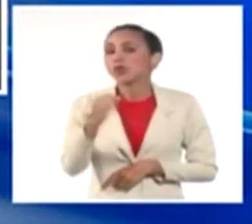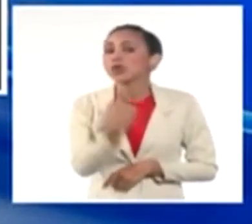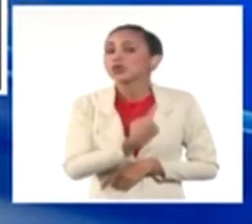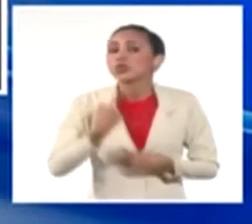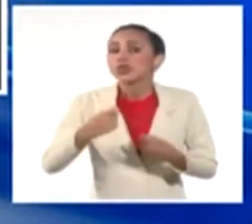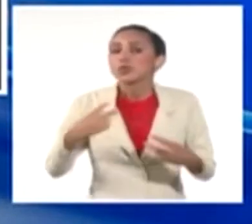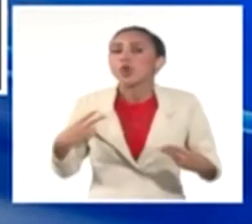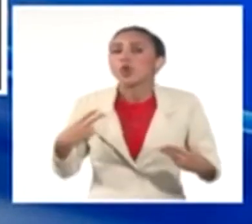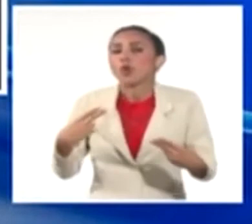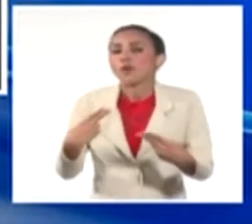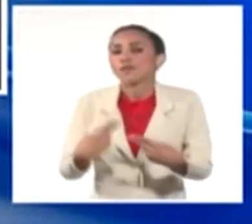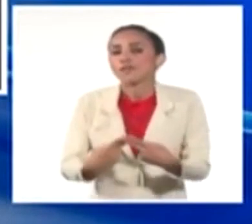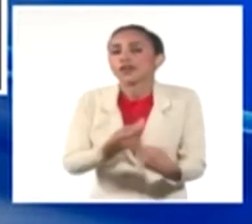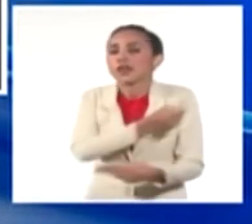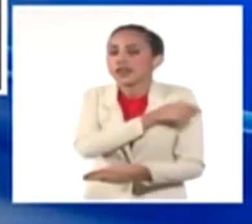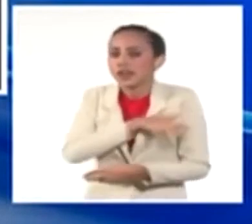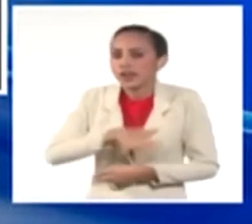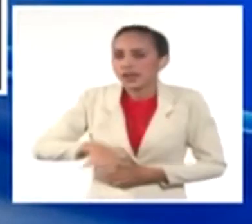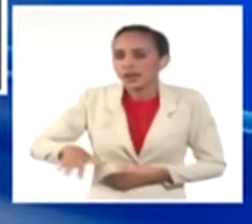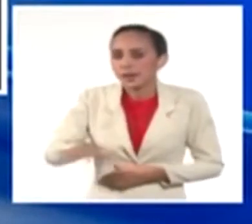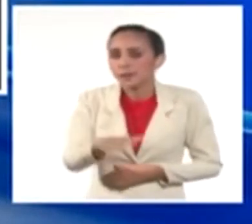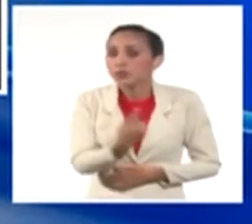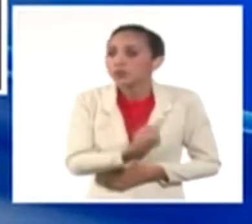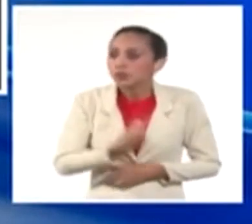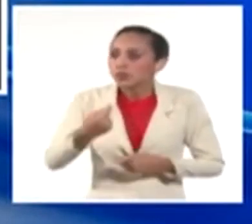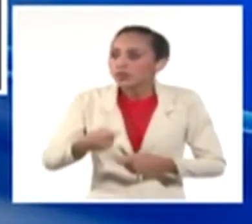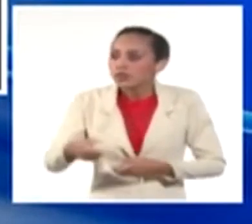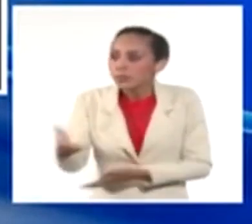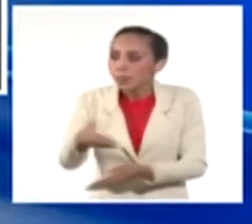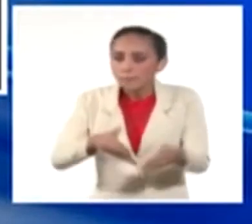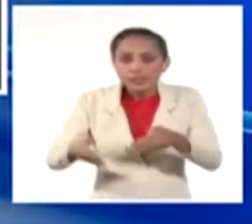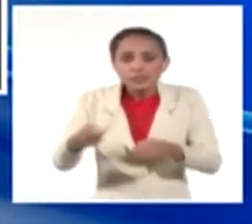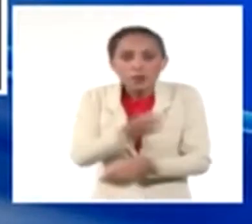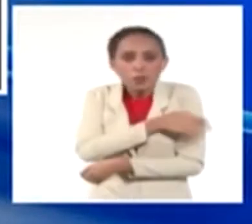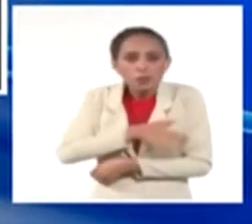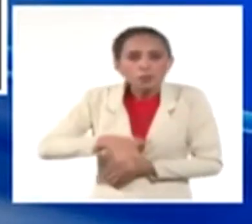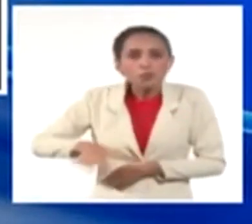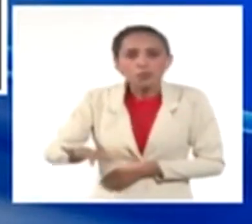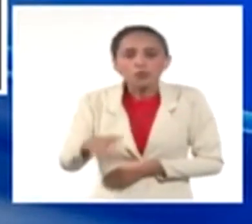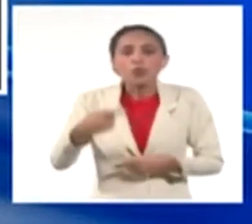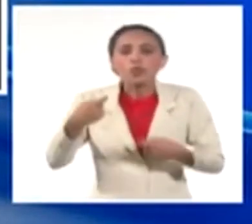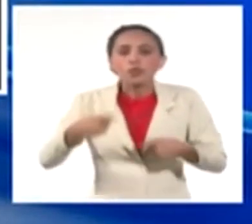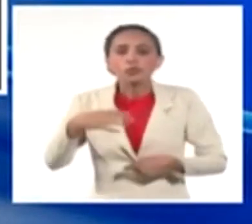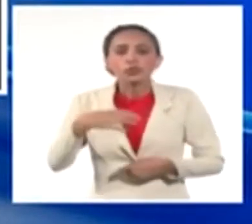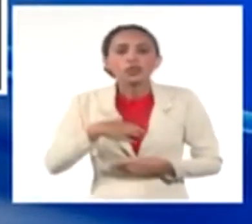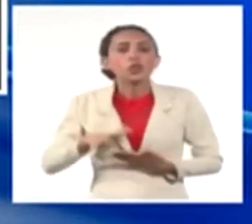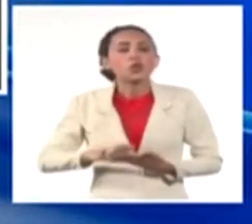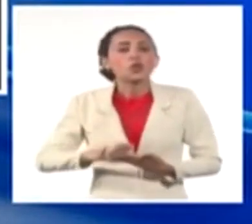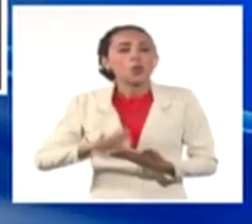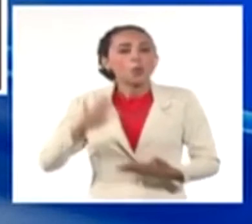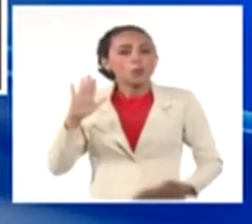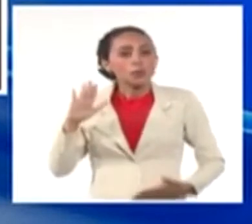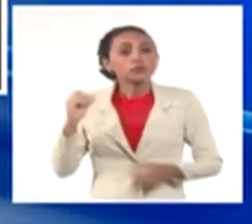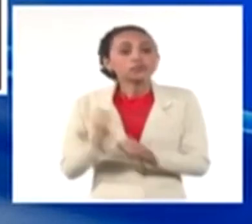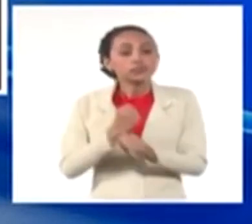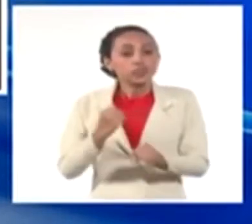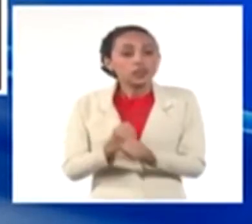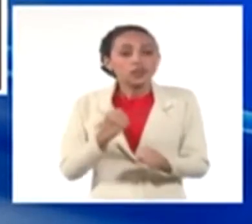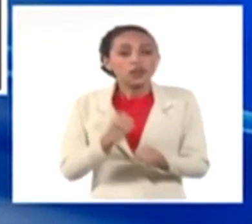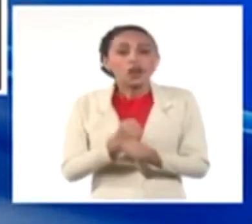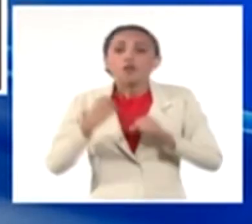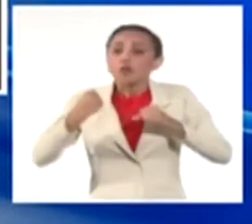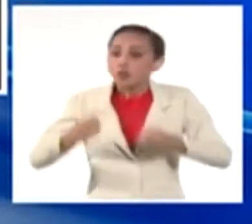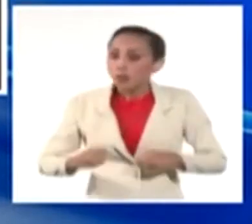el pueblo, lo involucramos y nos armamos de compromiso, perseverancia y